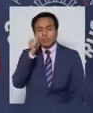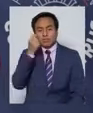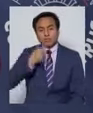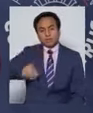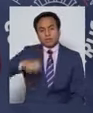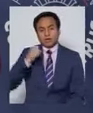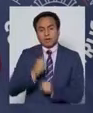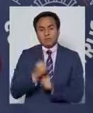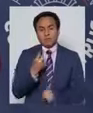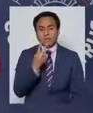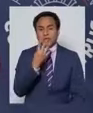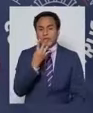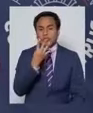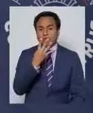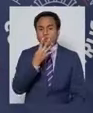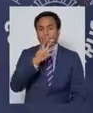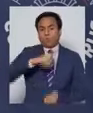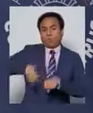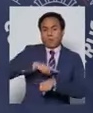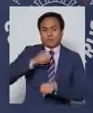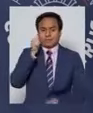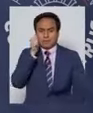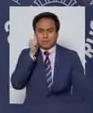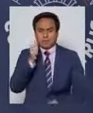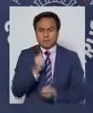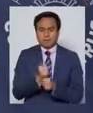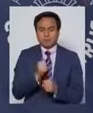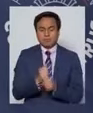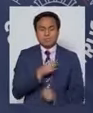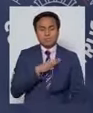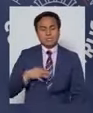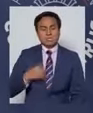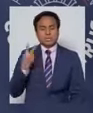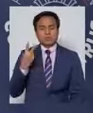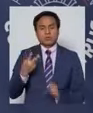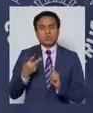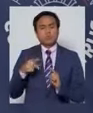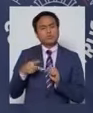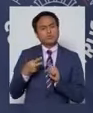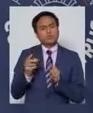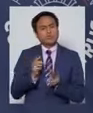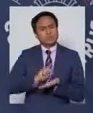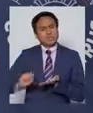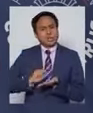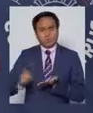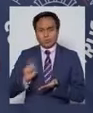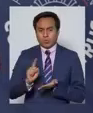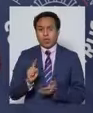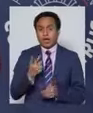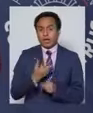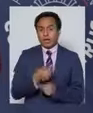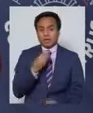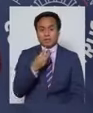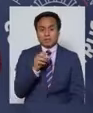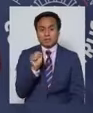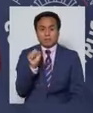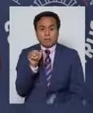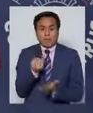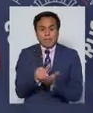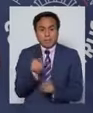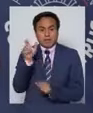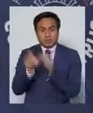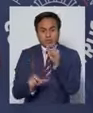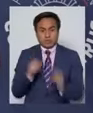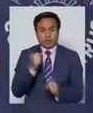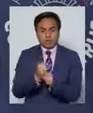diariamente durante las 24 horas del día, y no me refiero a un ministro y a dos subsecretarios. Me refiero a las 360.000 personas que